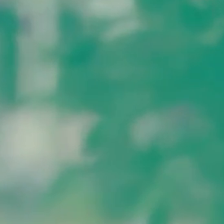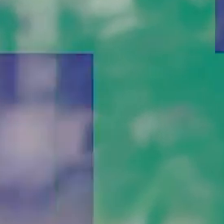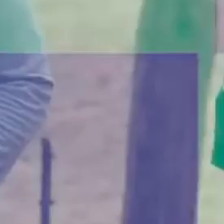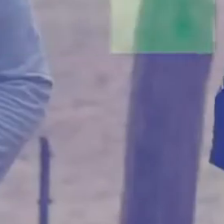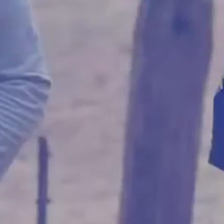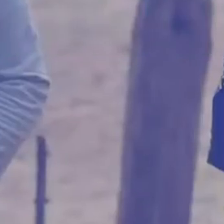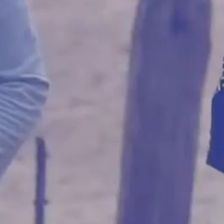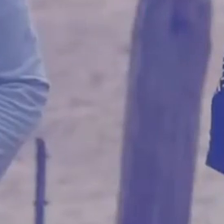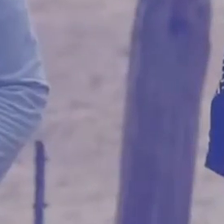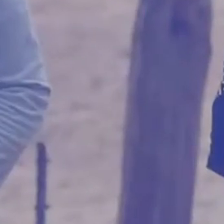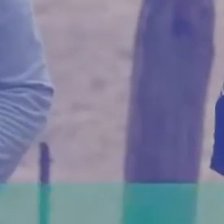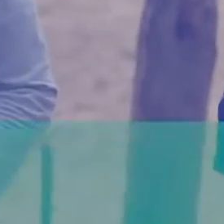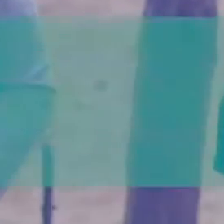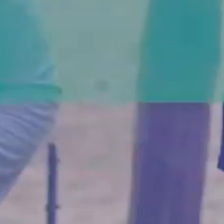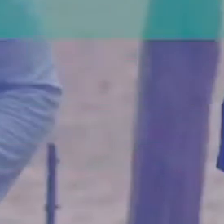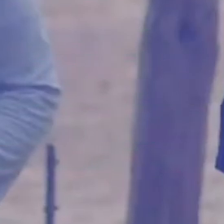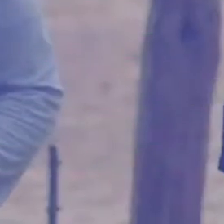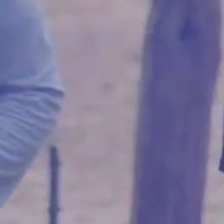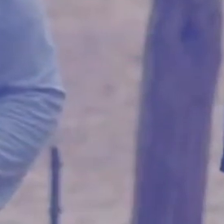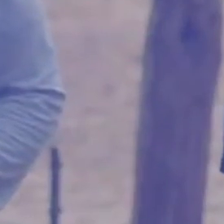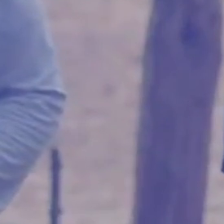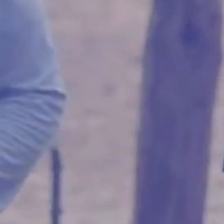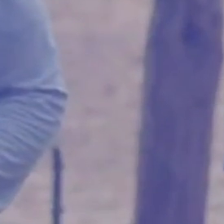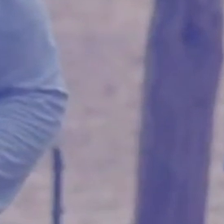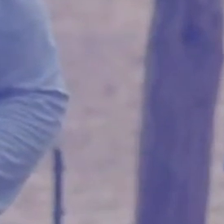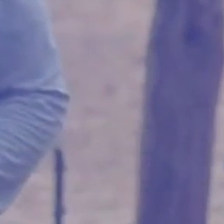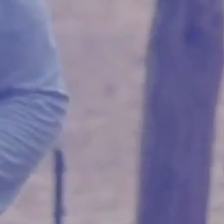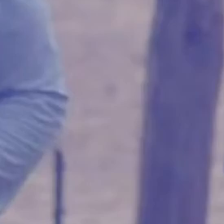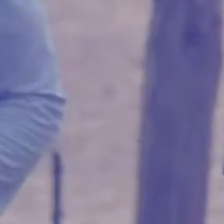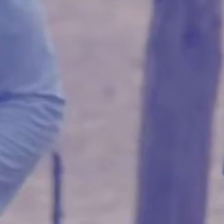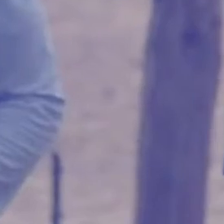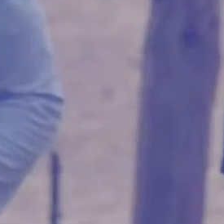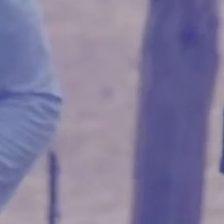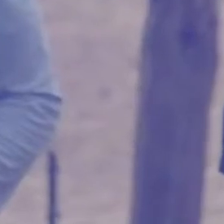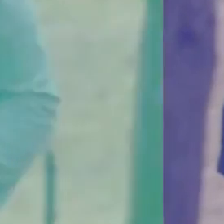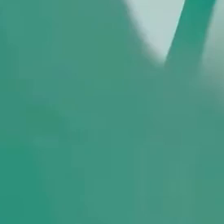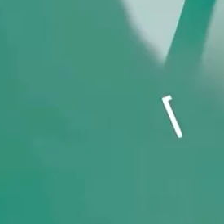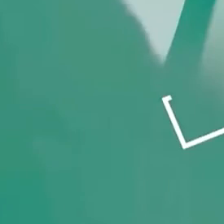para intervenir en casos de violencia en razón al sexo y al género.